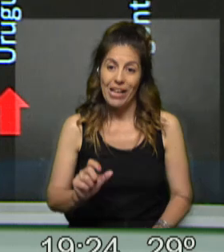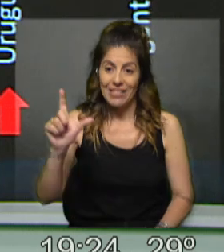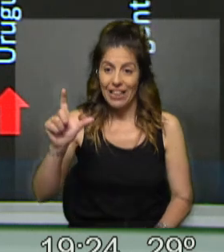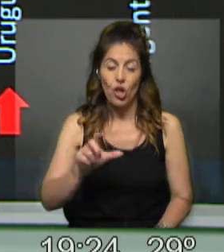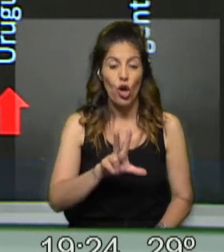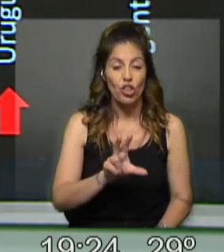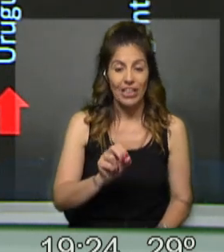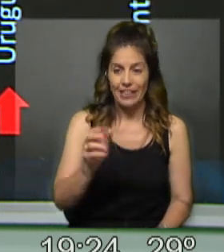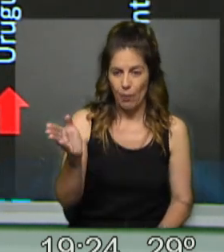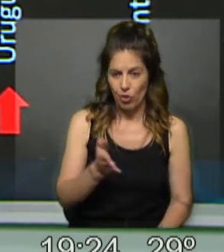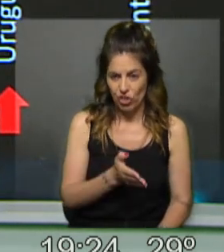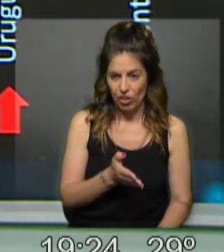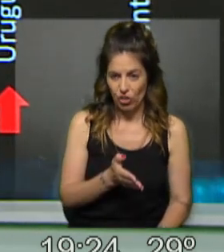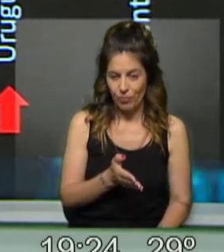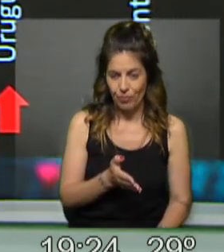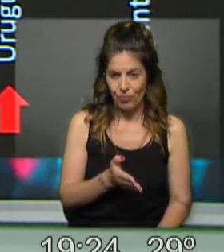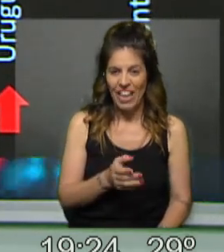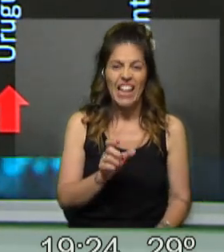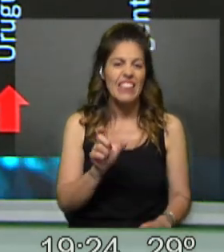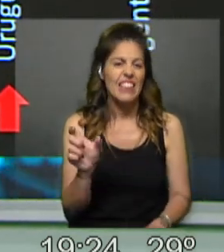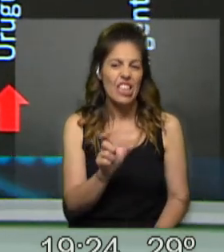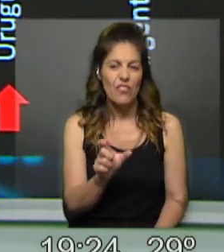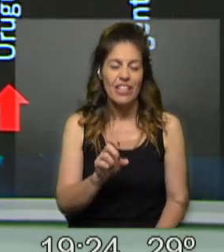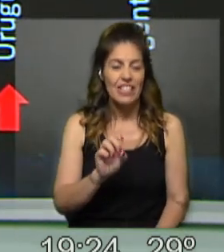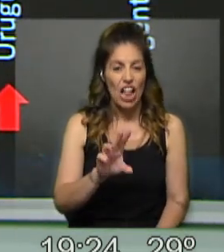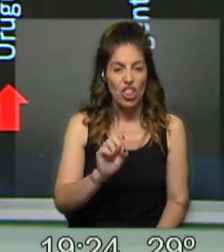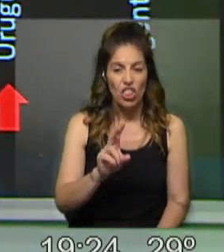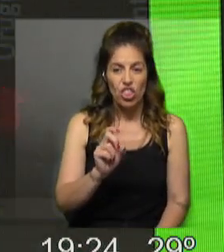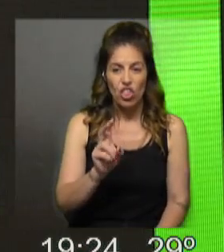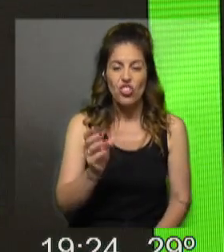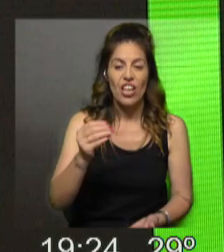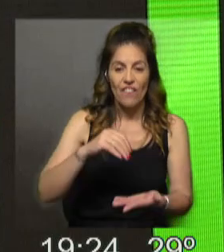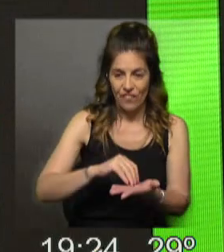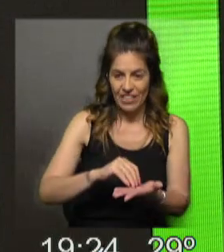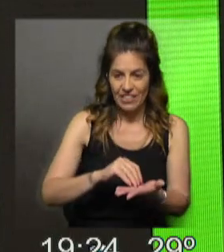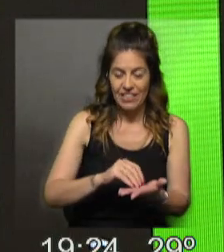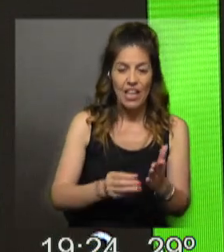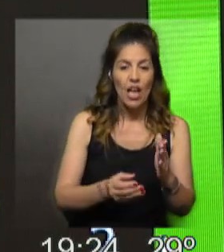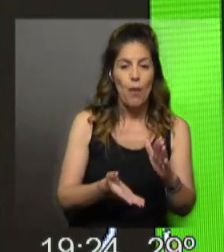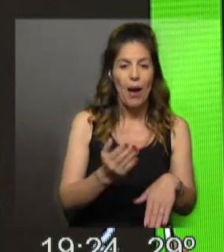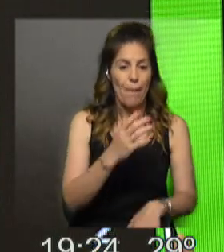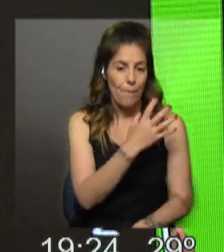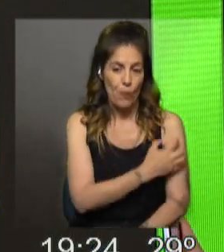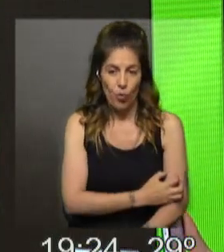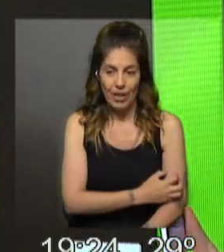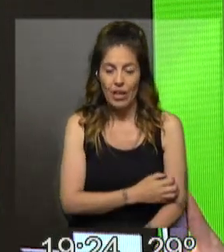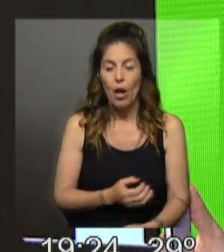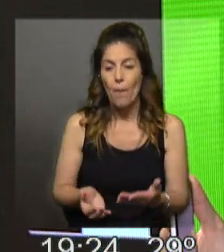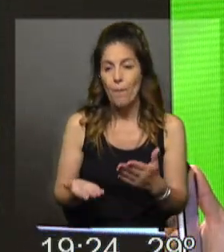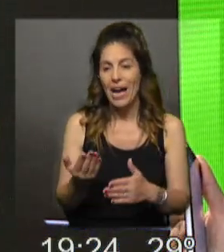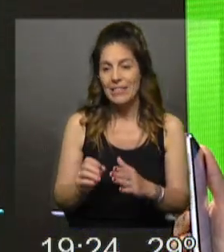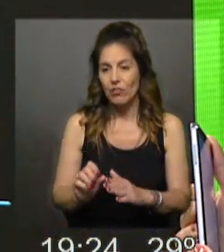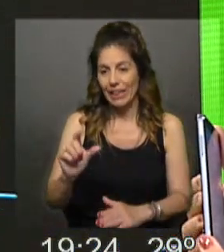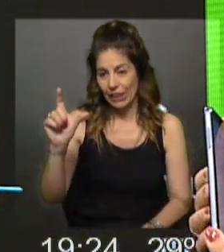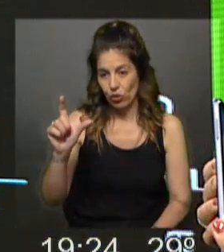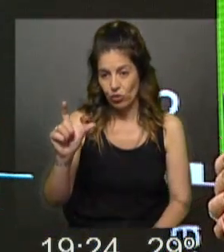30% del ingreso es decir hay una diferencia de 12 veces el ingreso de los más pobres contra los de mayores ingresos y para la